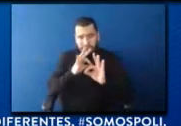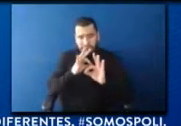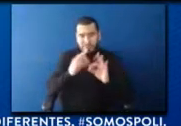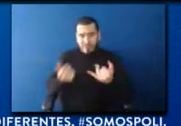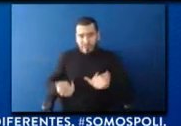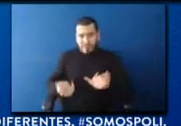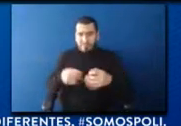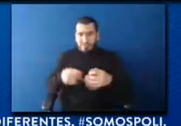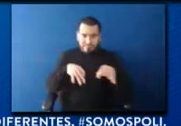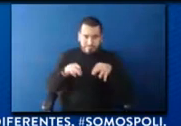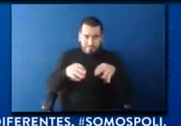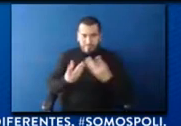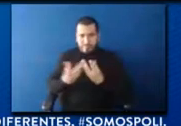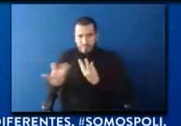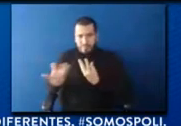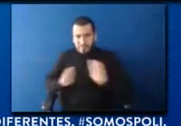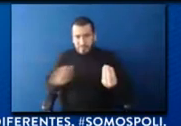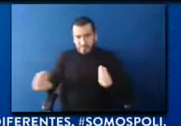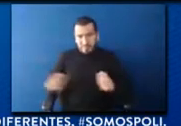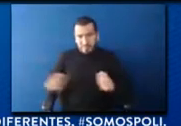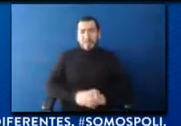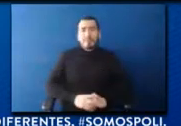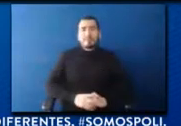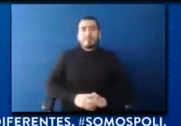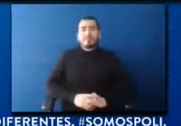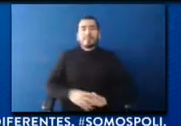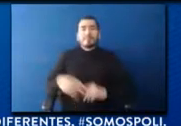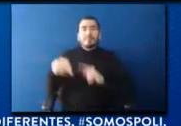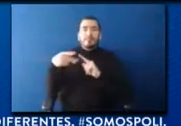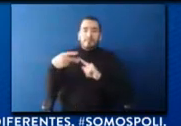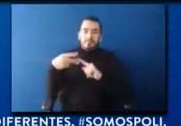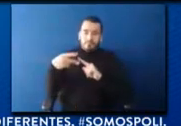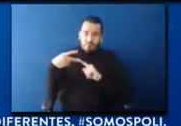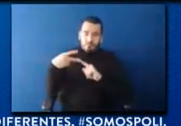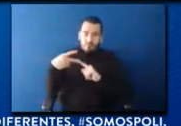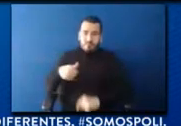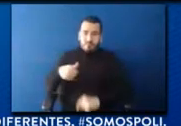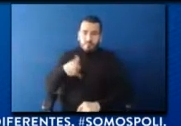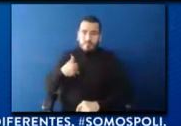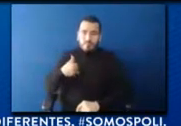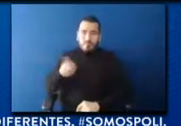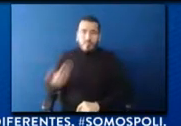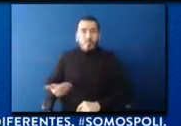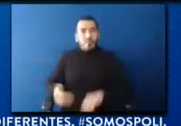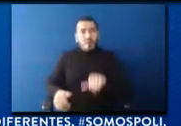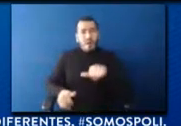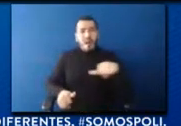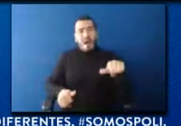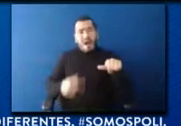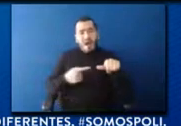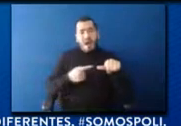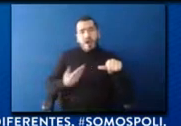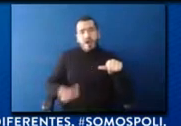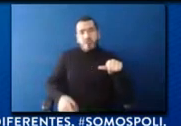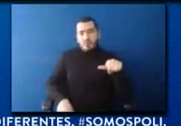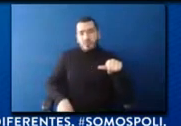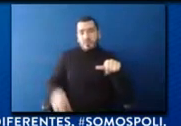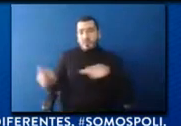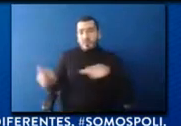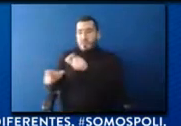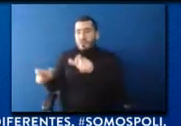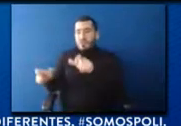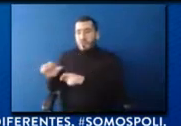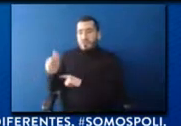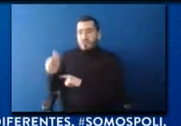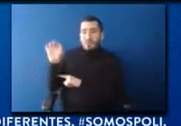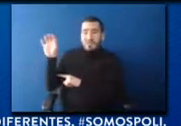contar. Lo segundo, ¿cómo están los jóvenes? ¿Cómo están las mujeres? ¿Cómo está la población migrante en temas de